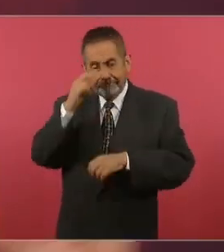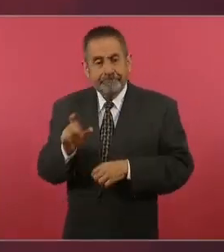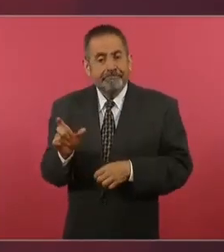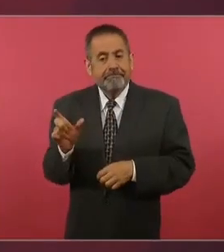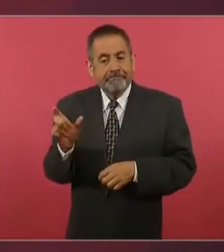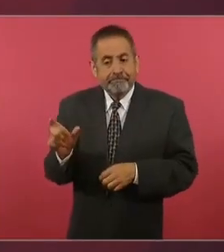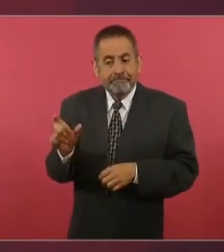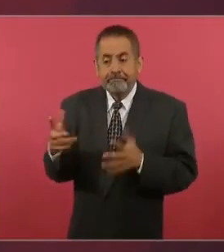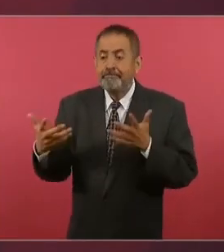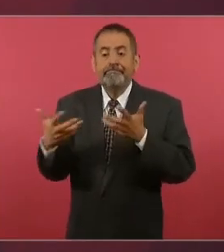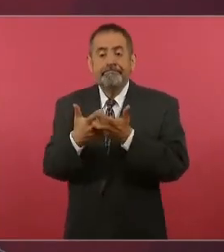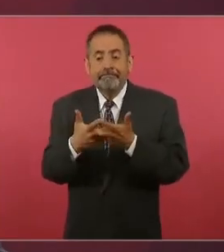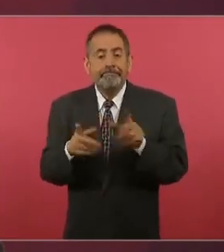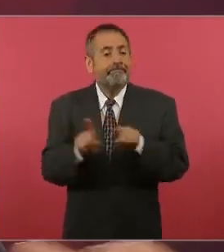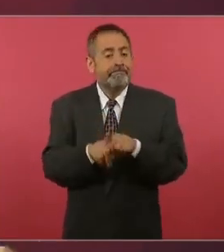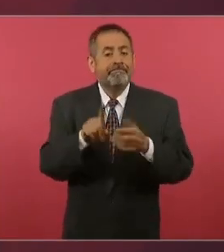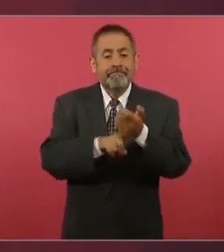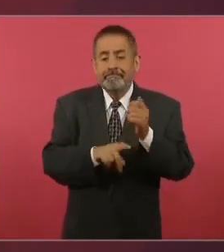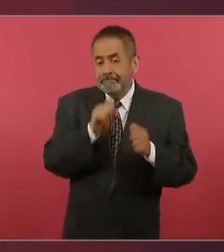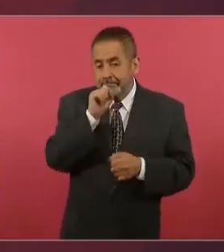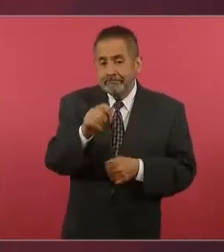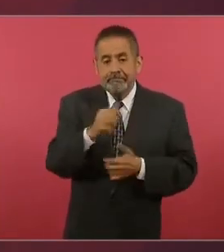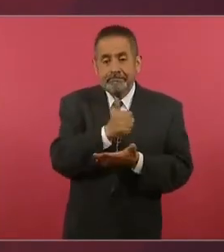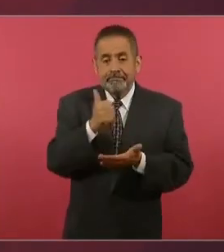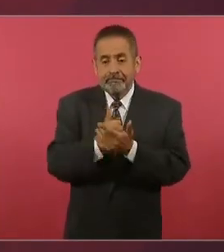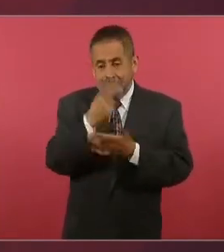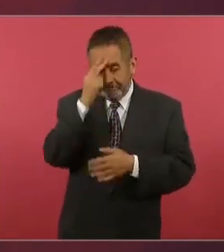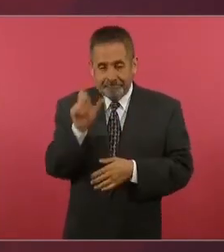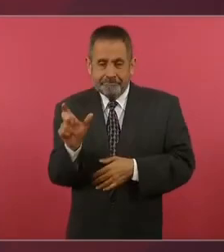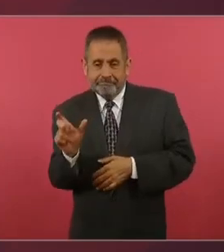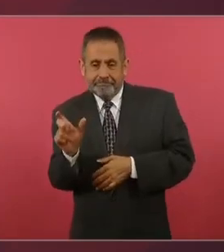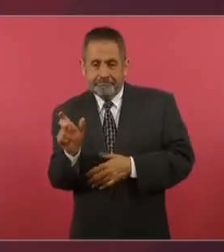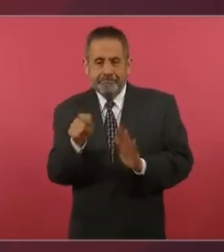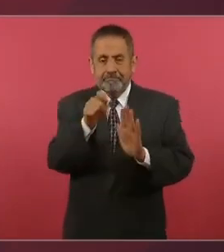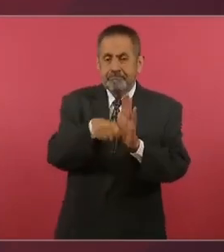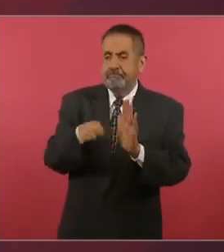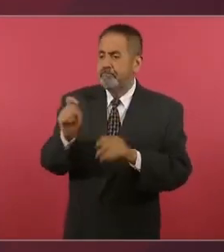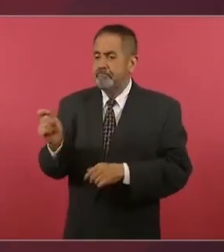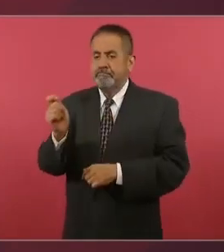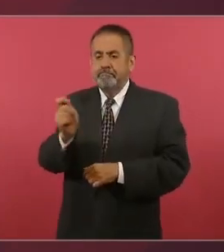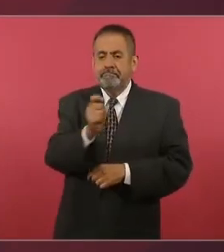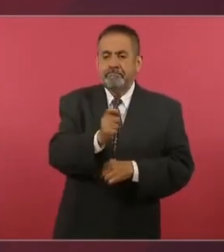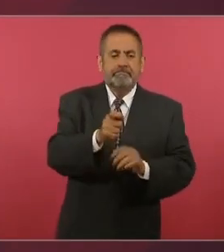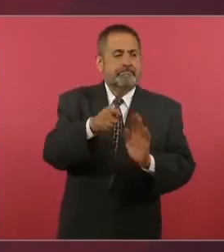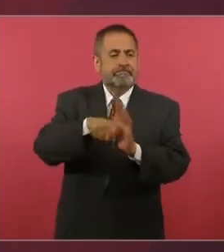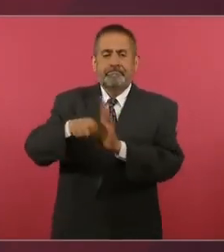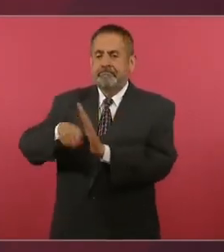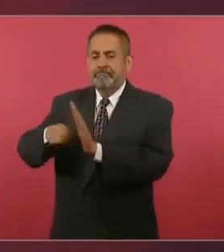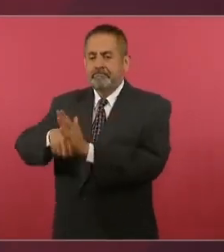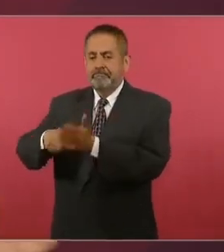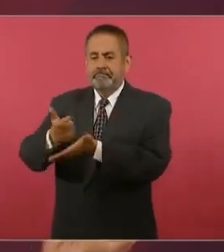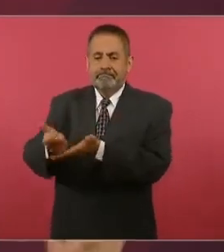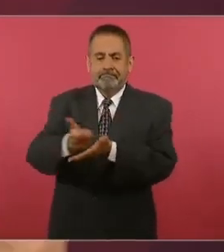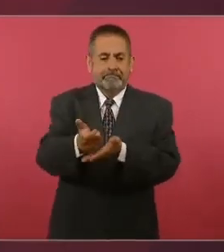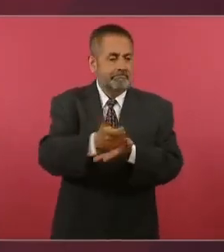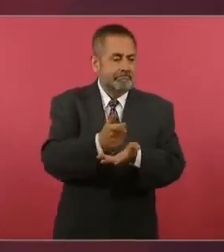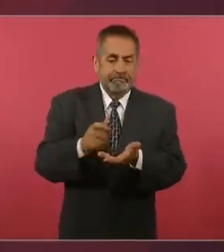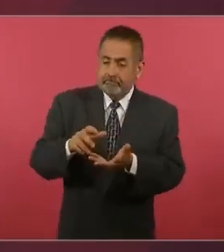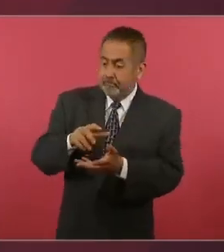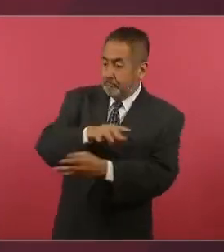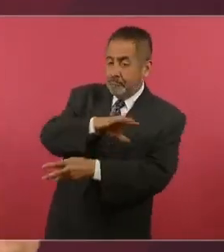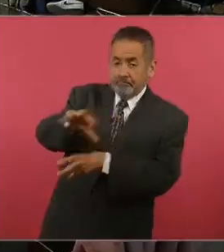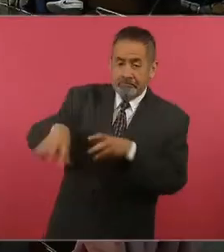es compatible con los de la Ciudad de México y la idea es que acabemos haciendo una red integral en donde con un mismo medio de pago se